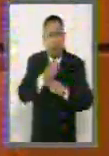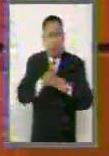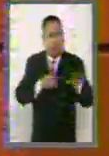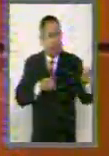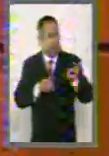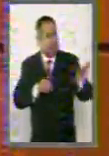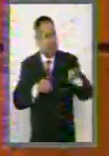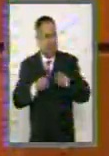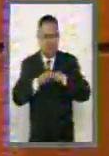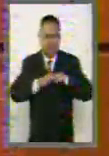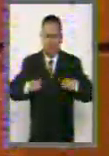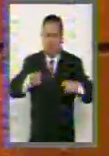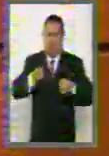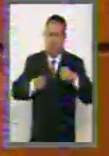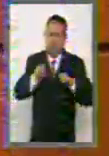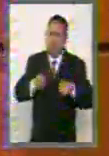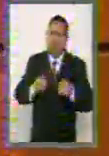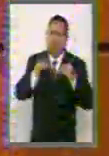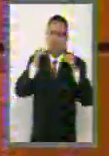composición de la Corte?